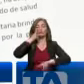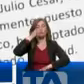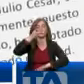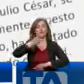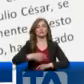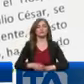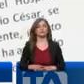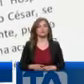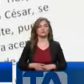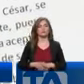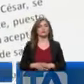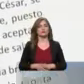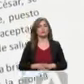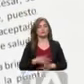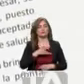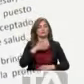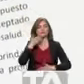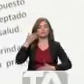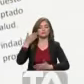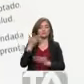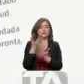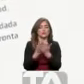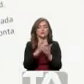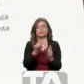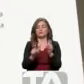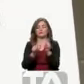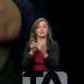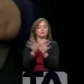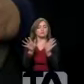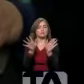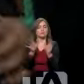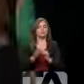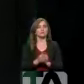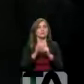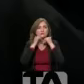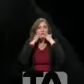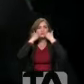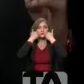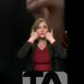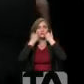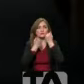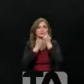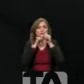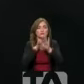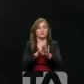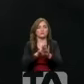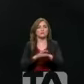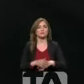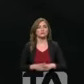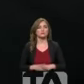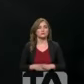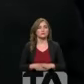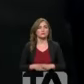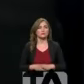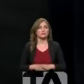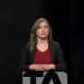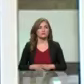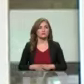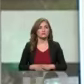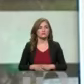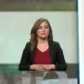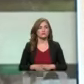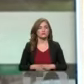exponer el agradecimiento que tiene con la ciudadanía por las muestras de cariño para Trujillo, pero también daba a